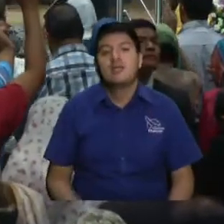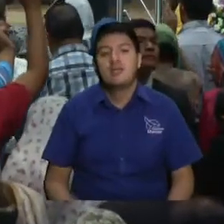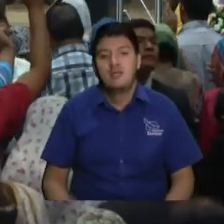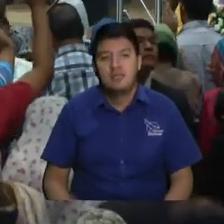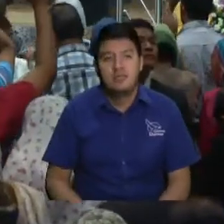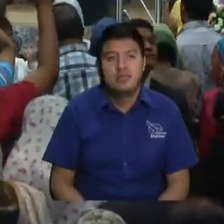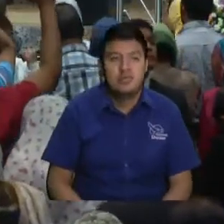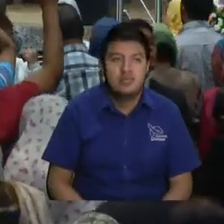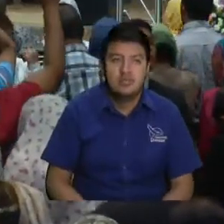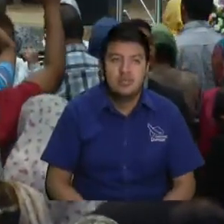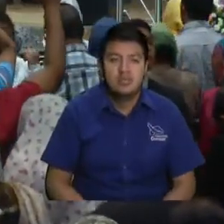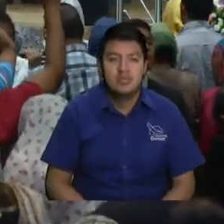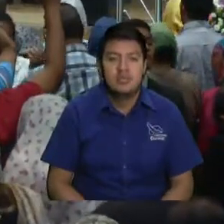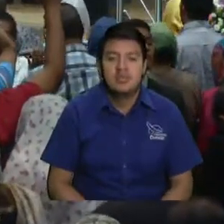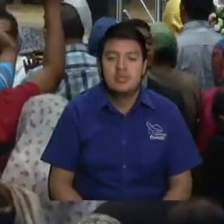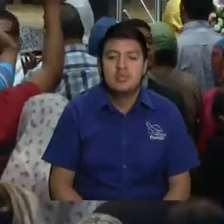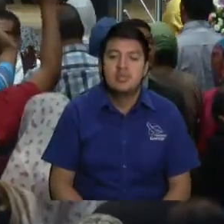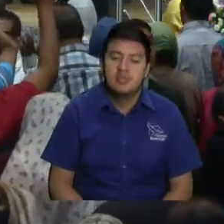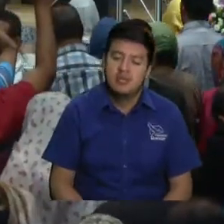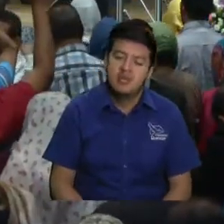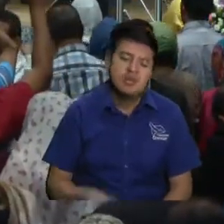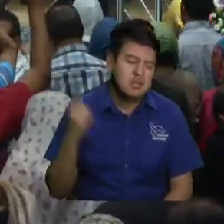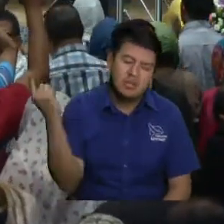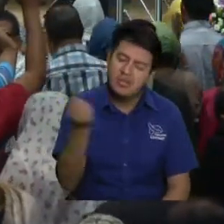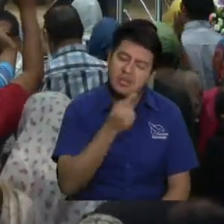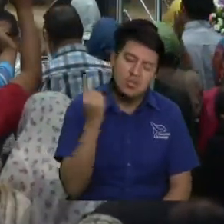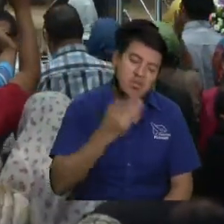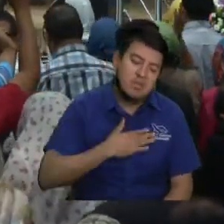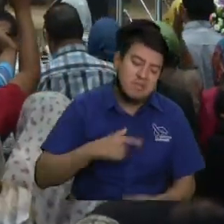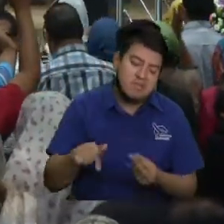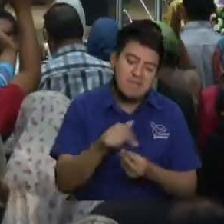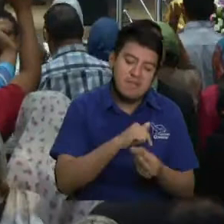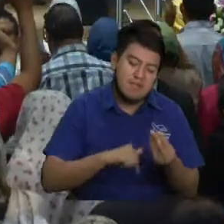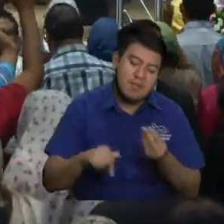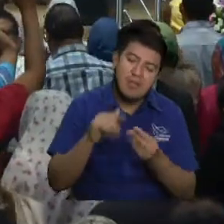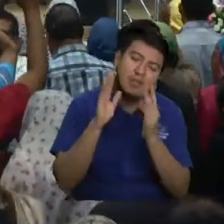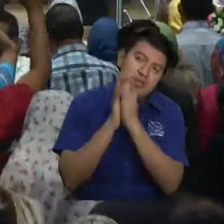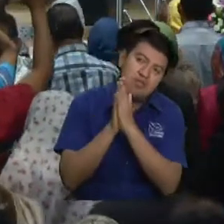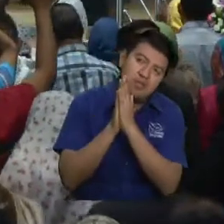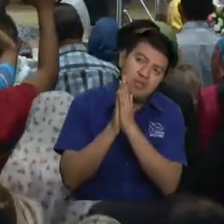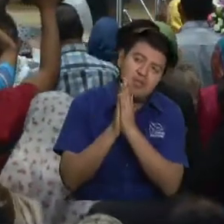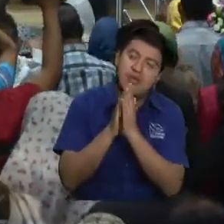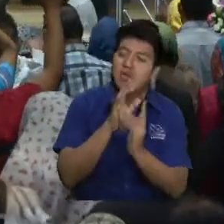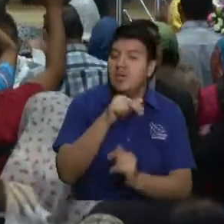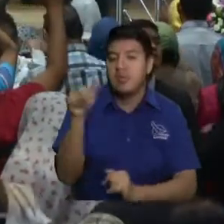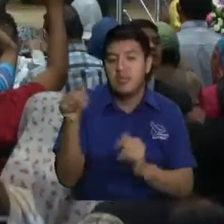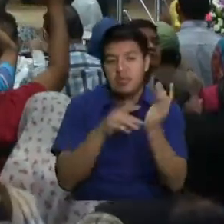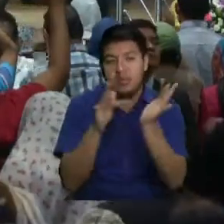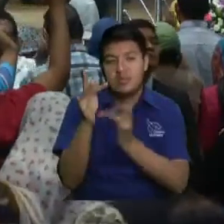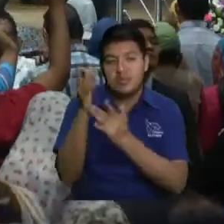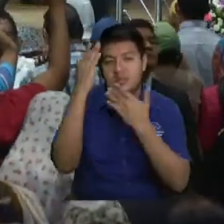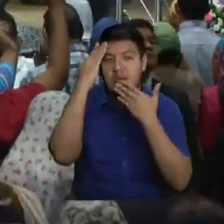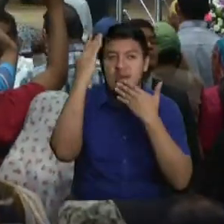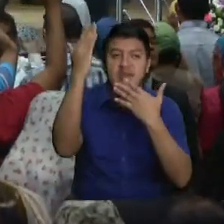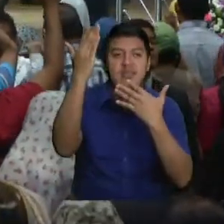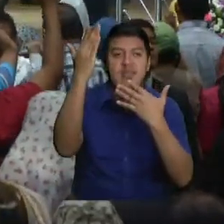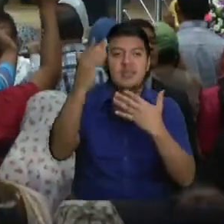padres, abuelos, nietos, hermanos, primos, en el nombre de Jesús. Gracias,